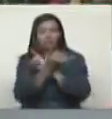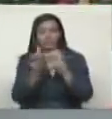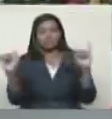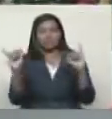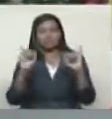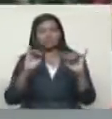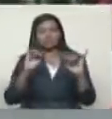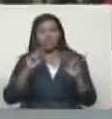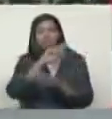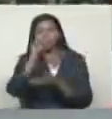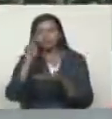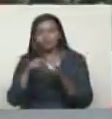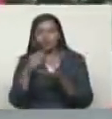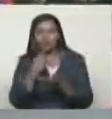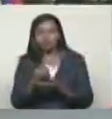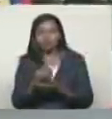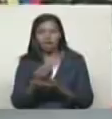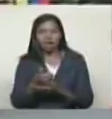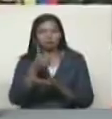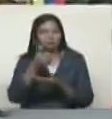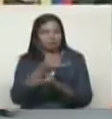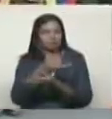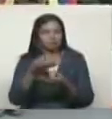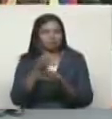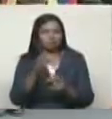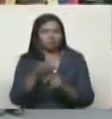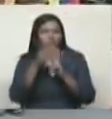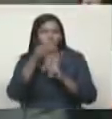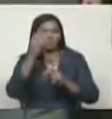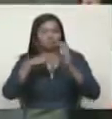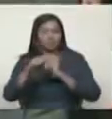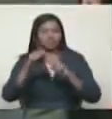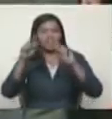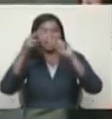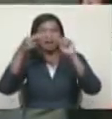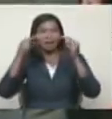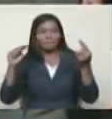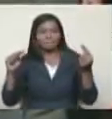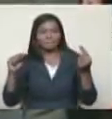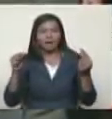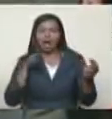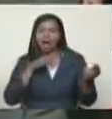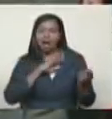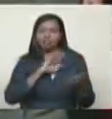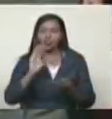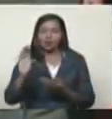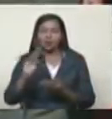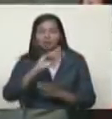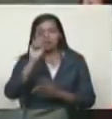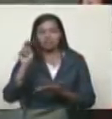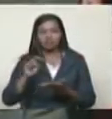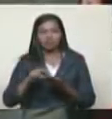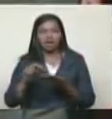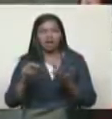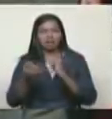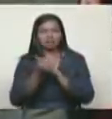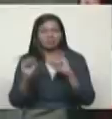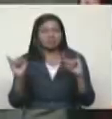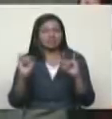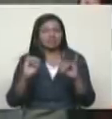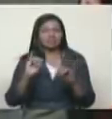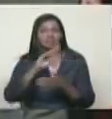nacional. Y yo diría, el bien más preciado que debemos defender, la paz, la soberanía nacional y la independencia nacional.